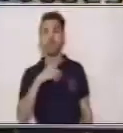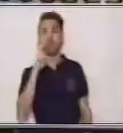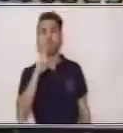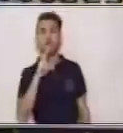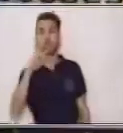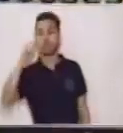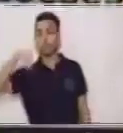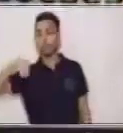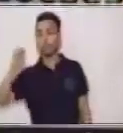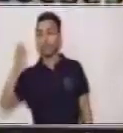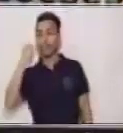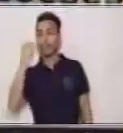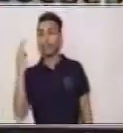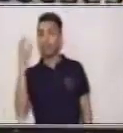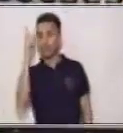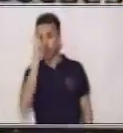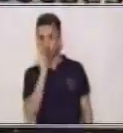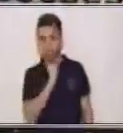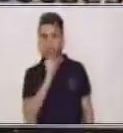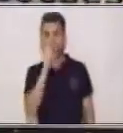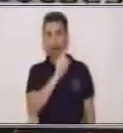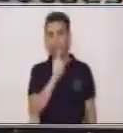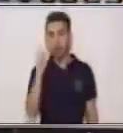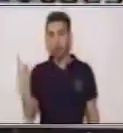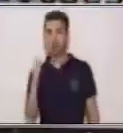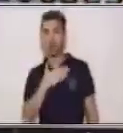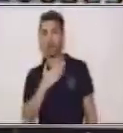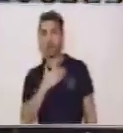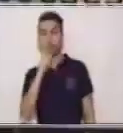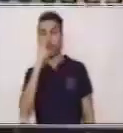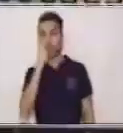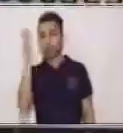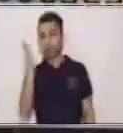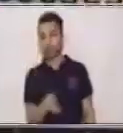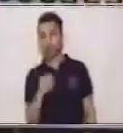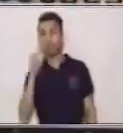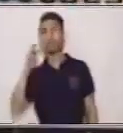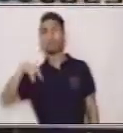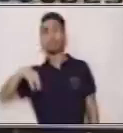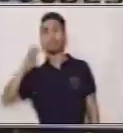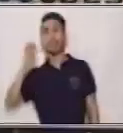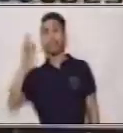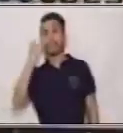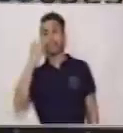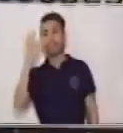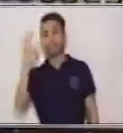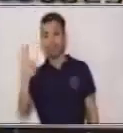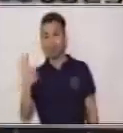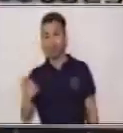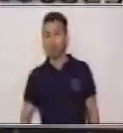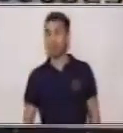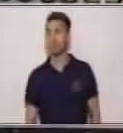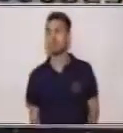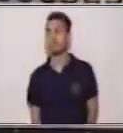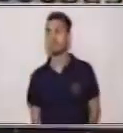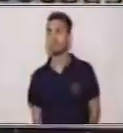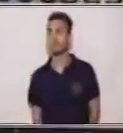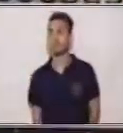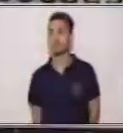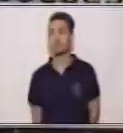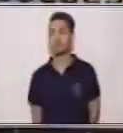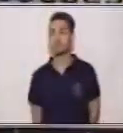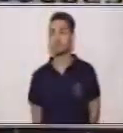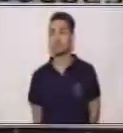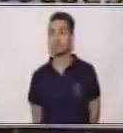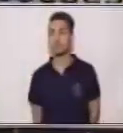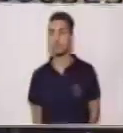es un medio. Así como lo dice mi cartel, es para que tú te acuerdes. Excelente. Vamos